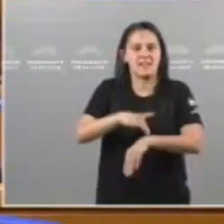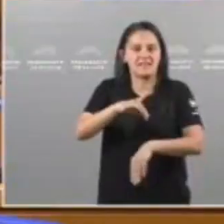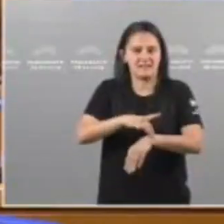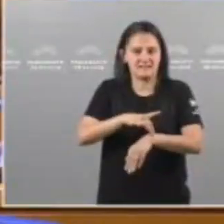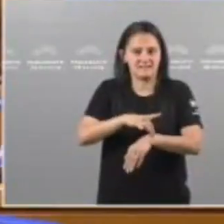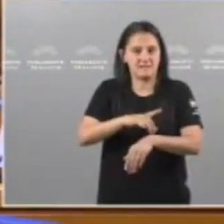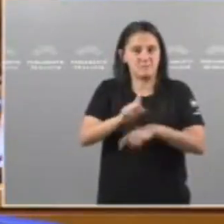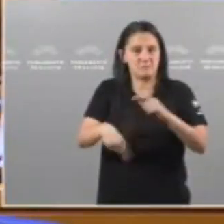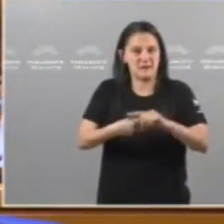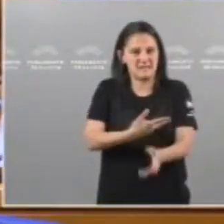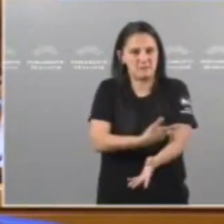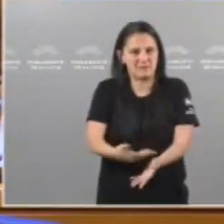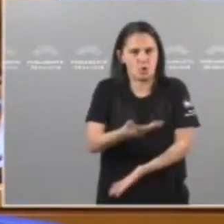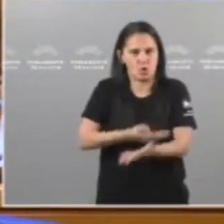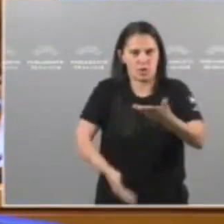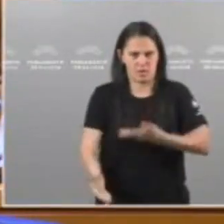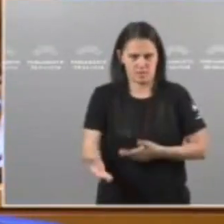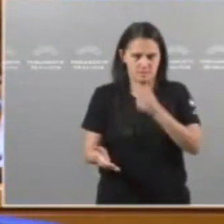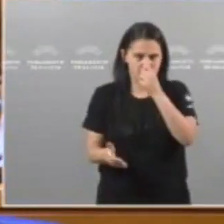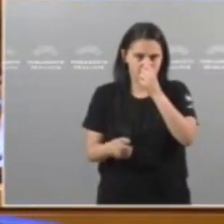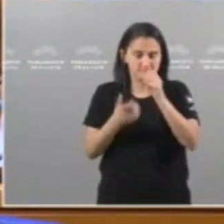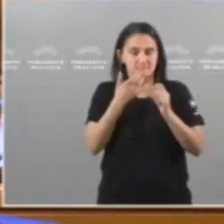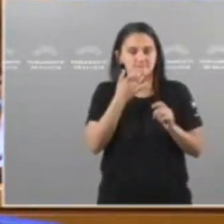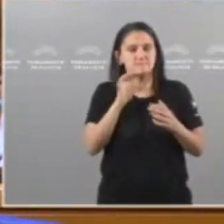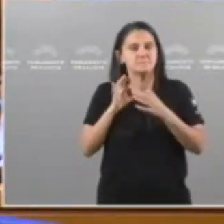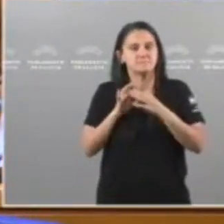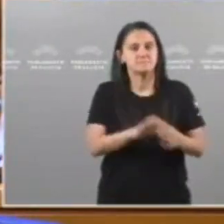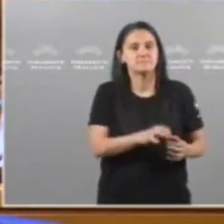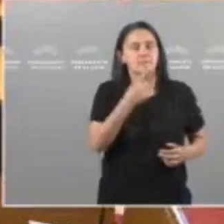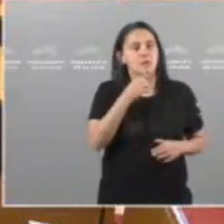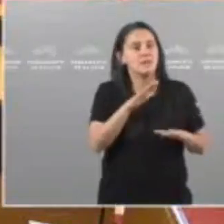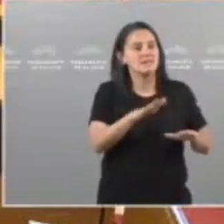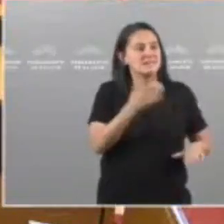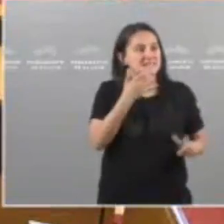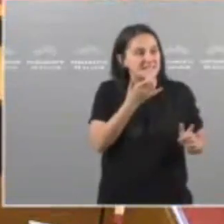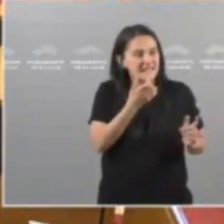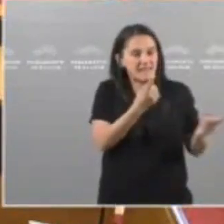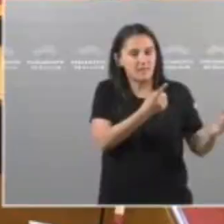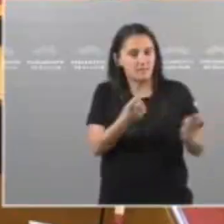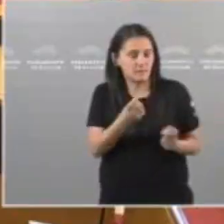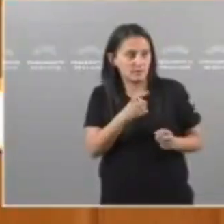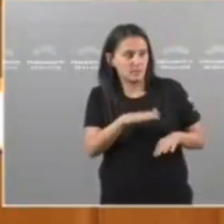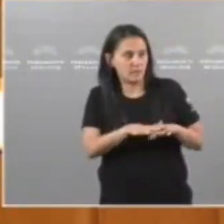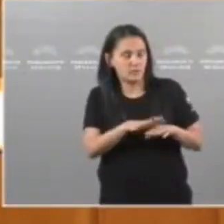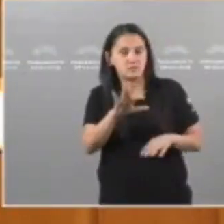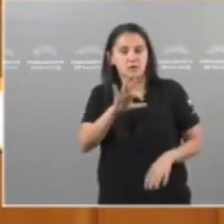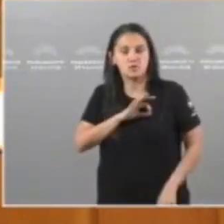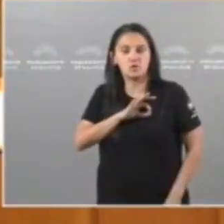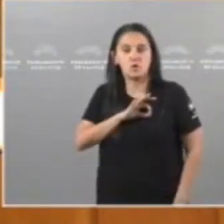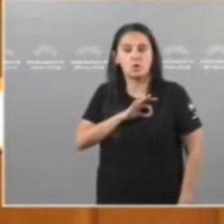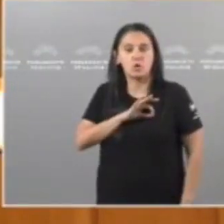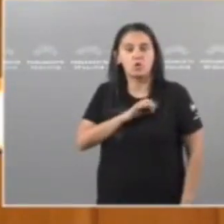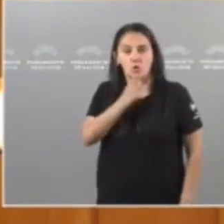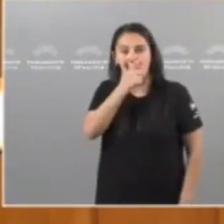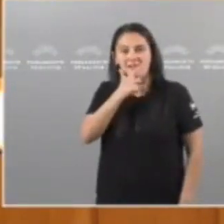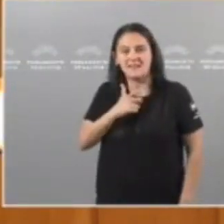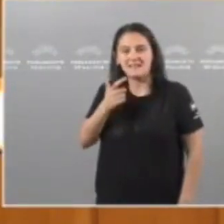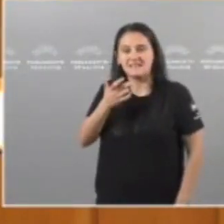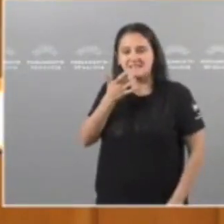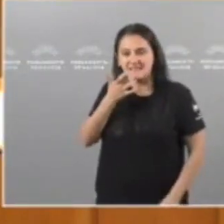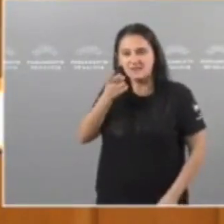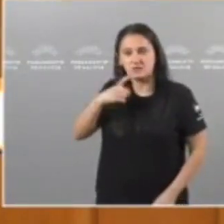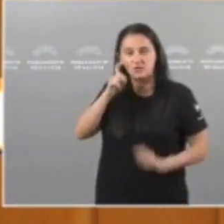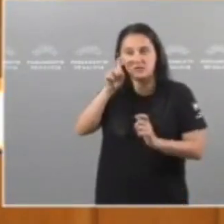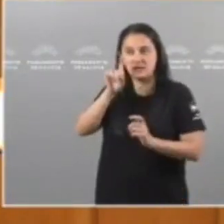feito. Con referencia a que vostedes están aí cando se lles fai falta, disculpe, señor Comesaña, pero cando intentamos contactar